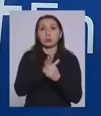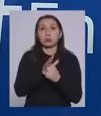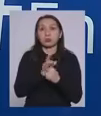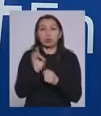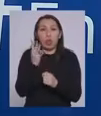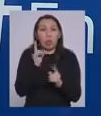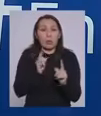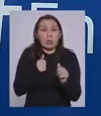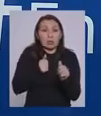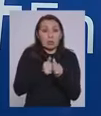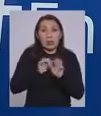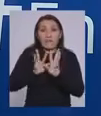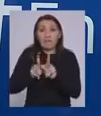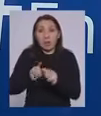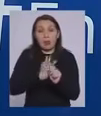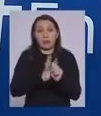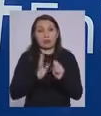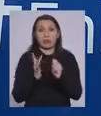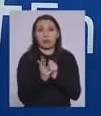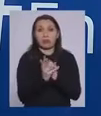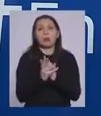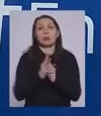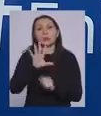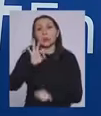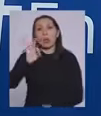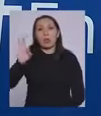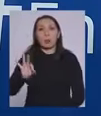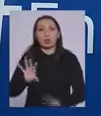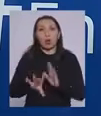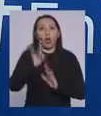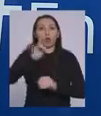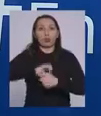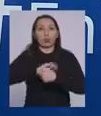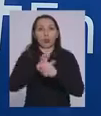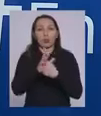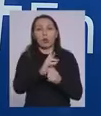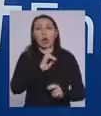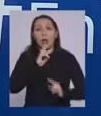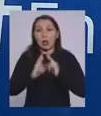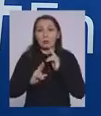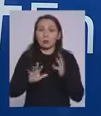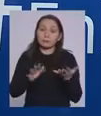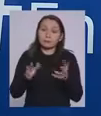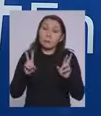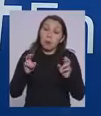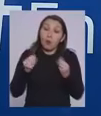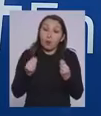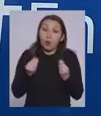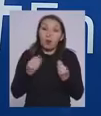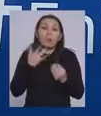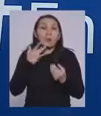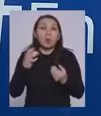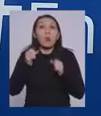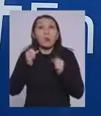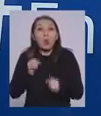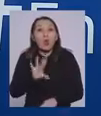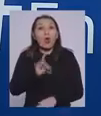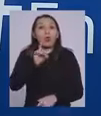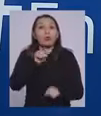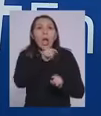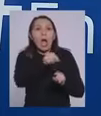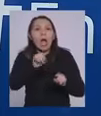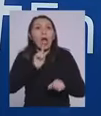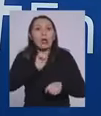sus contactos estrechos, llegó sobre el 50%. Esos son resultados, entre comillas, buenos, debido a que pudo encontrar